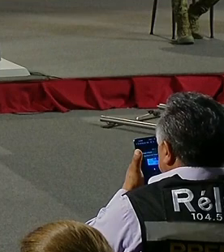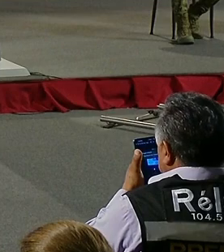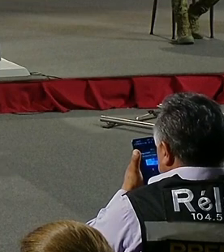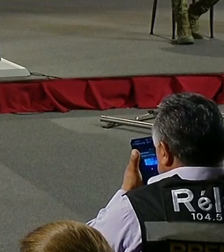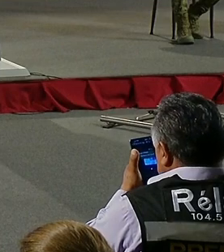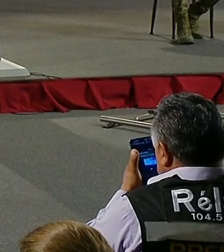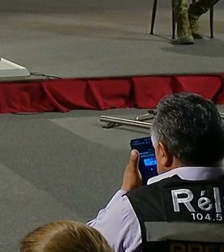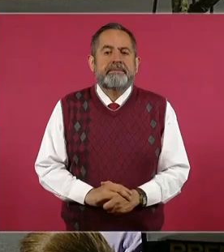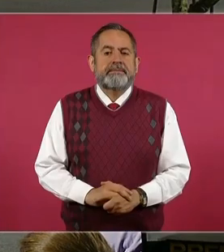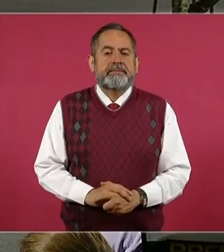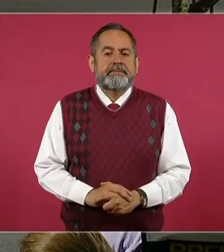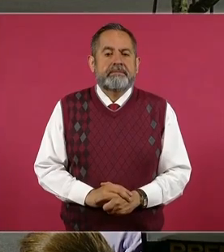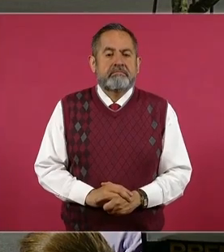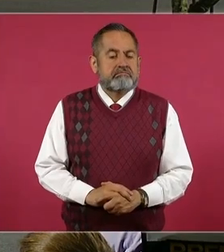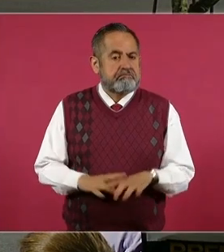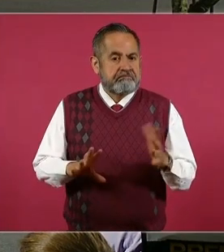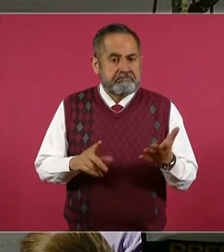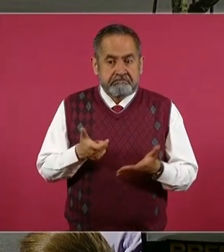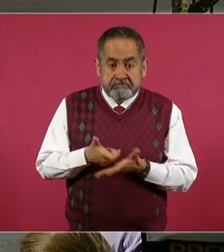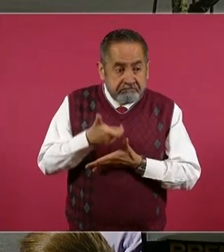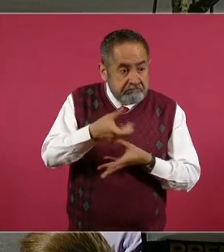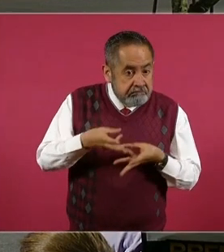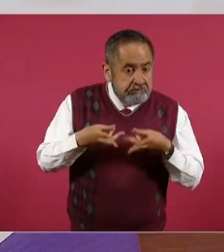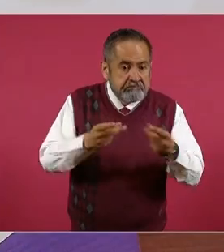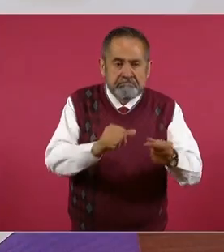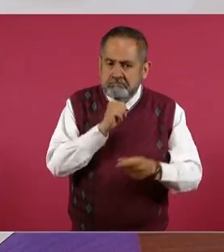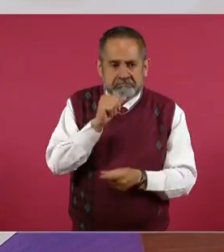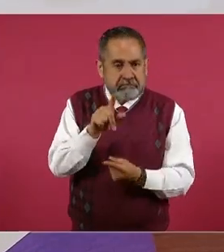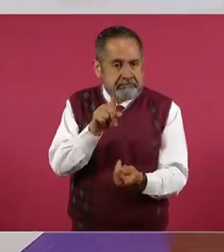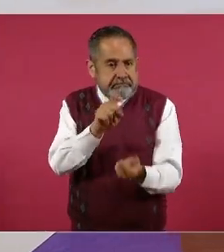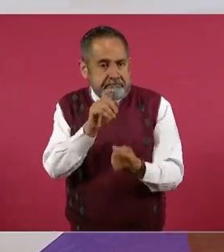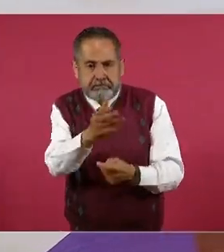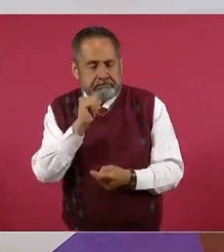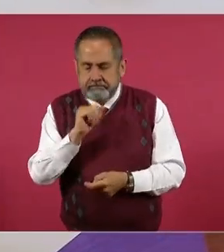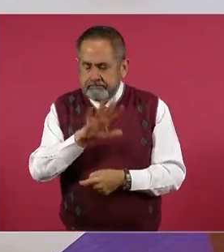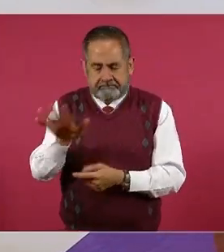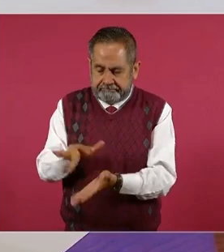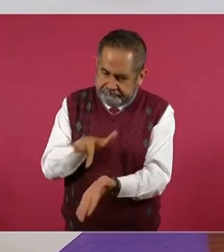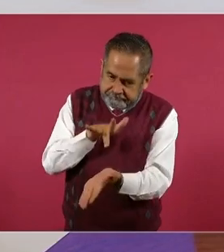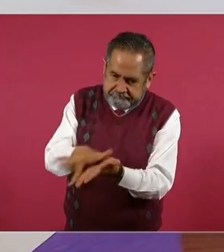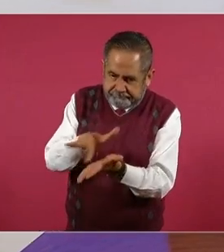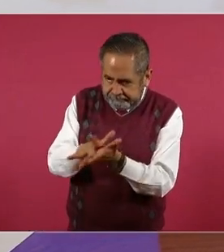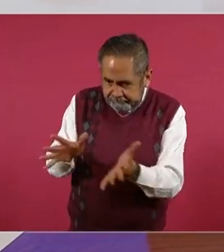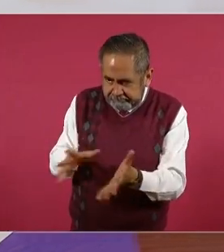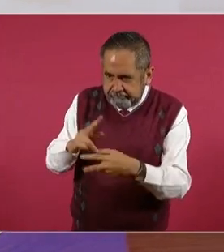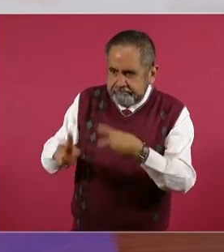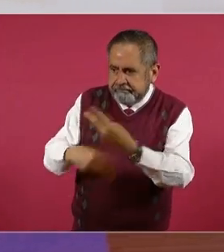centavo, ya que era en apoyo a las comunidades vulnerables de nuestro país. Siguiente, por favor.